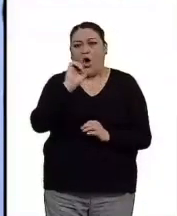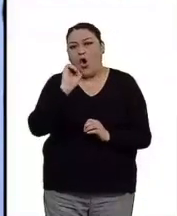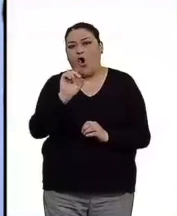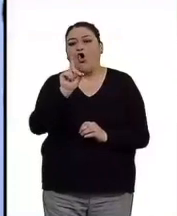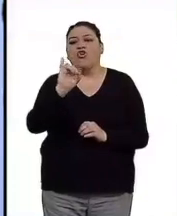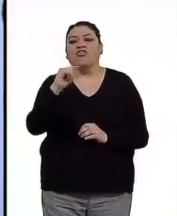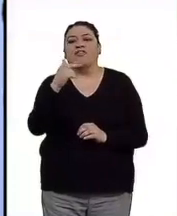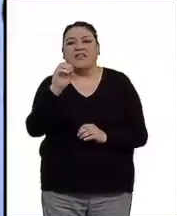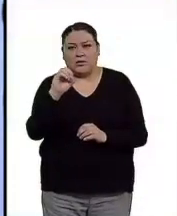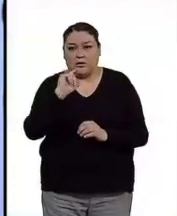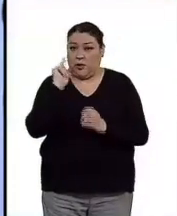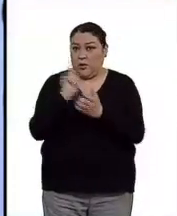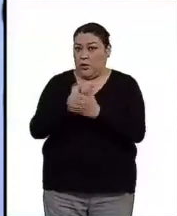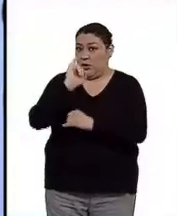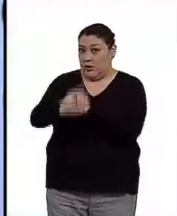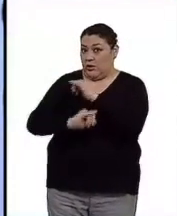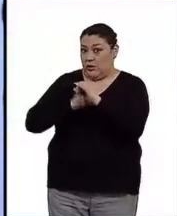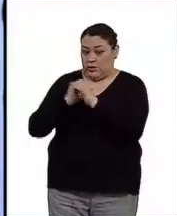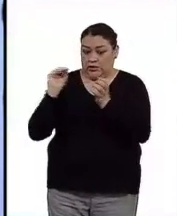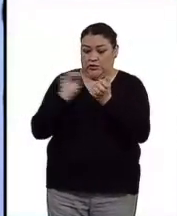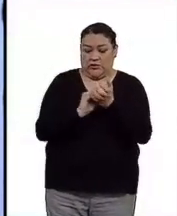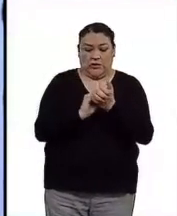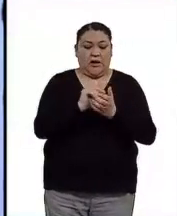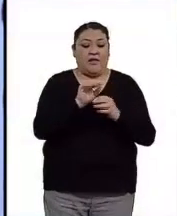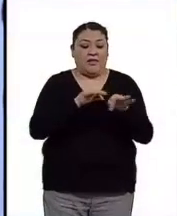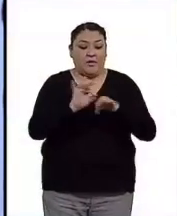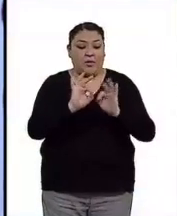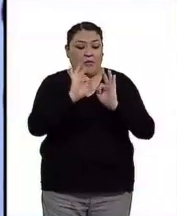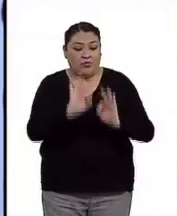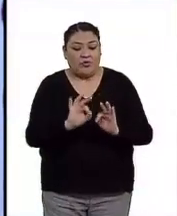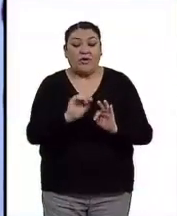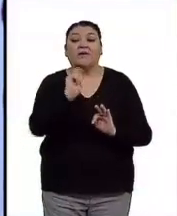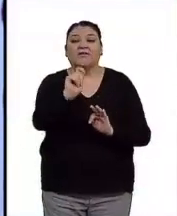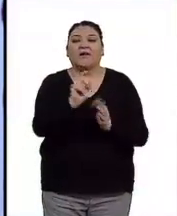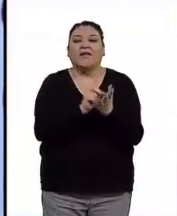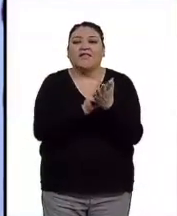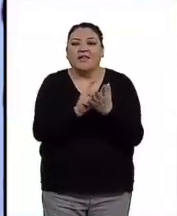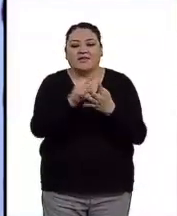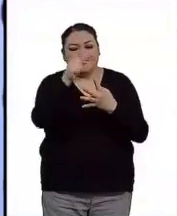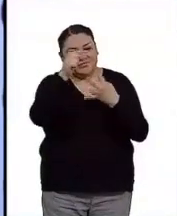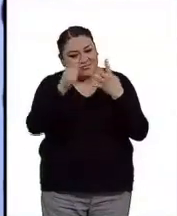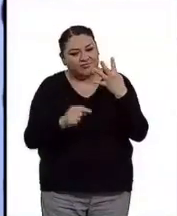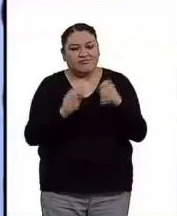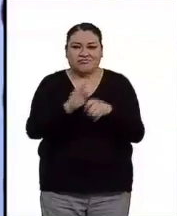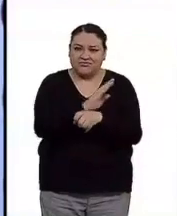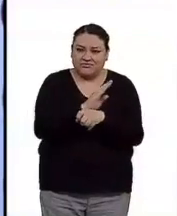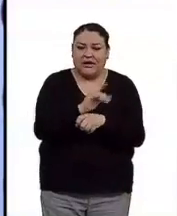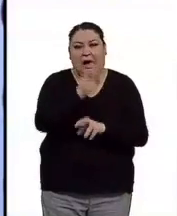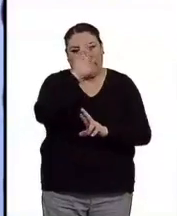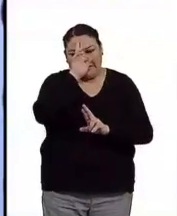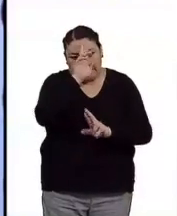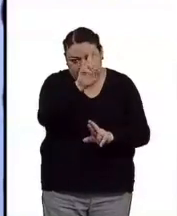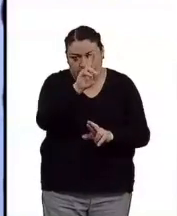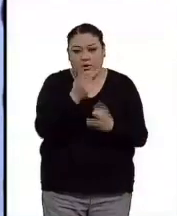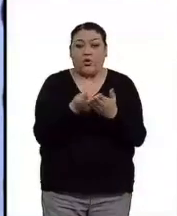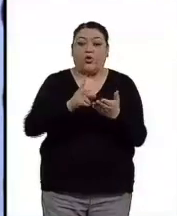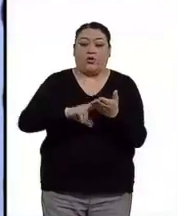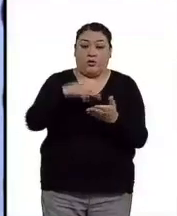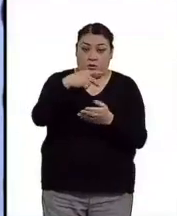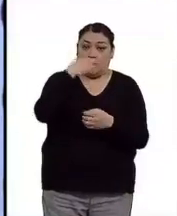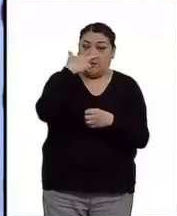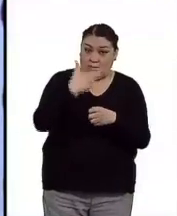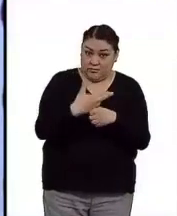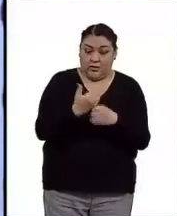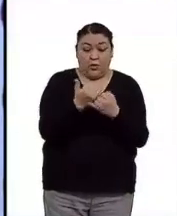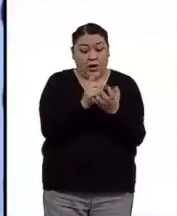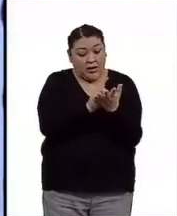Federal del Trabajo, un trabajo decente, un trabajo digno es un trabajo pleno de derechos, en donde tienes respeto y exigencia y una vigencia real